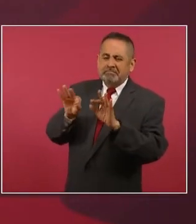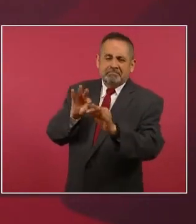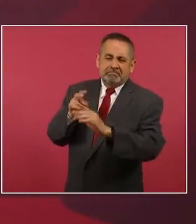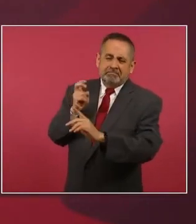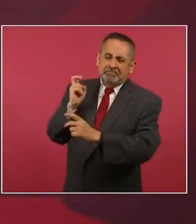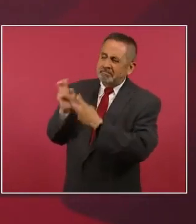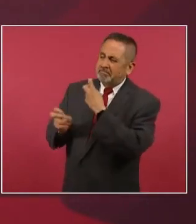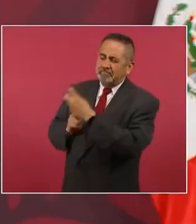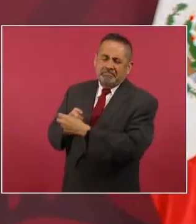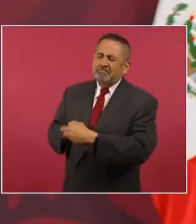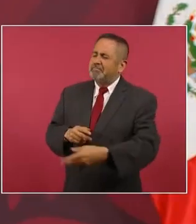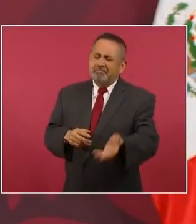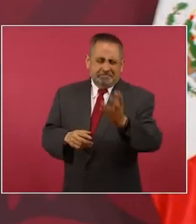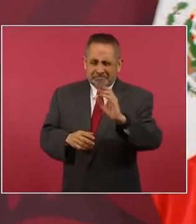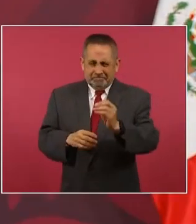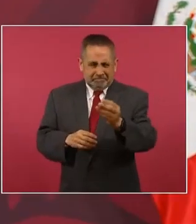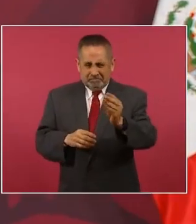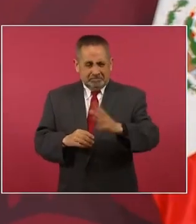dale.